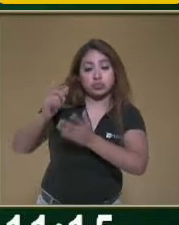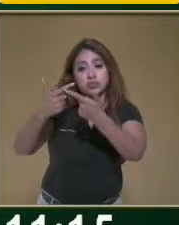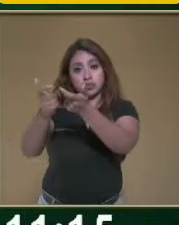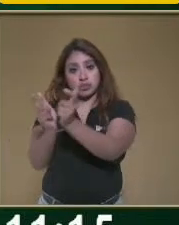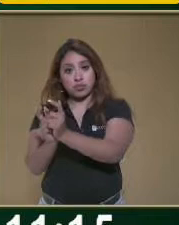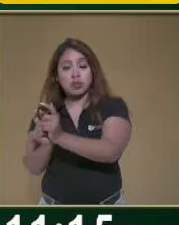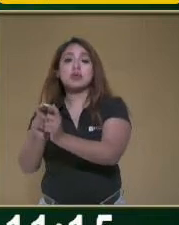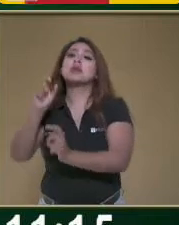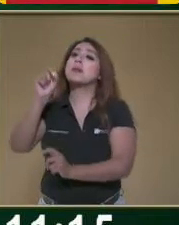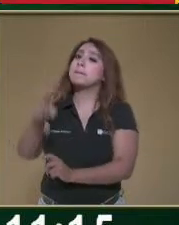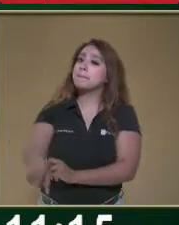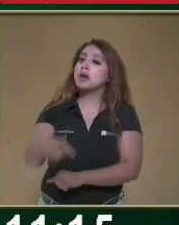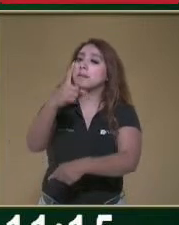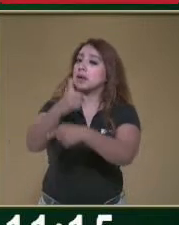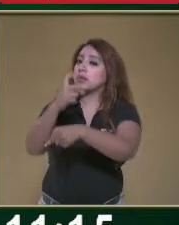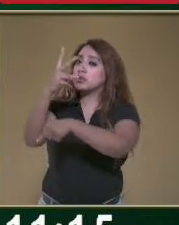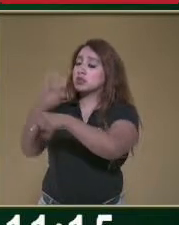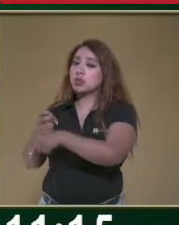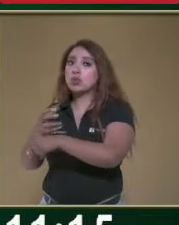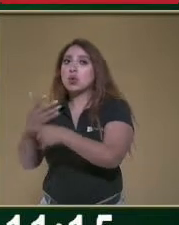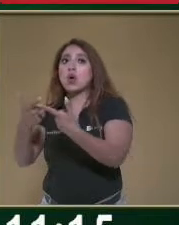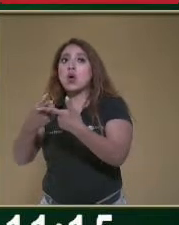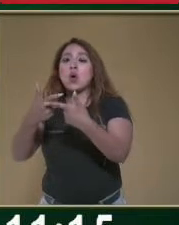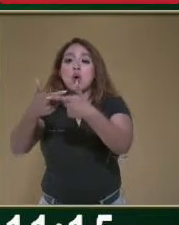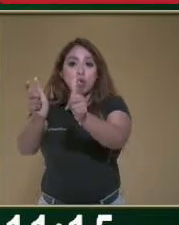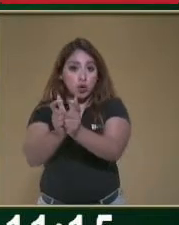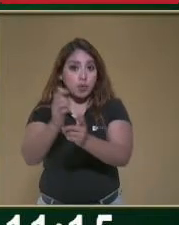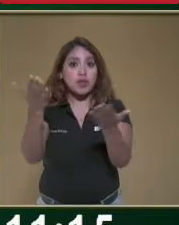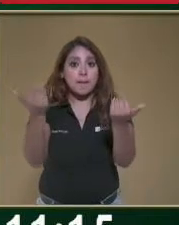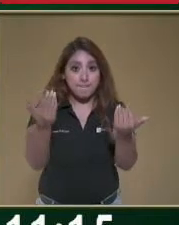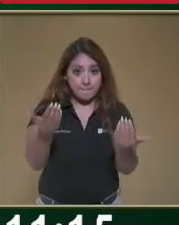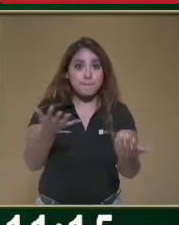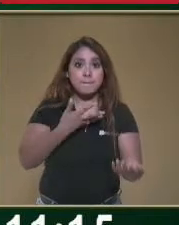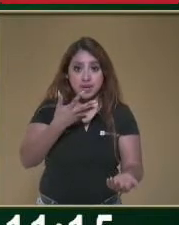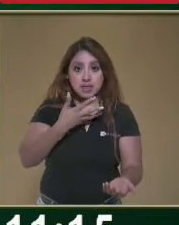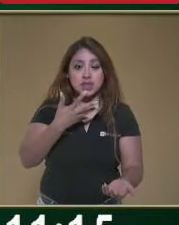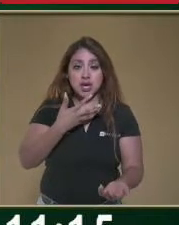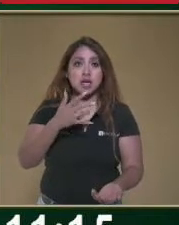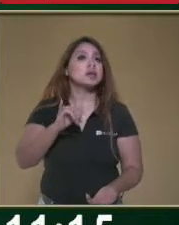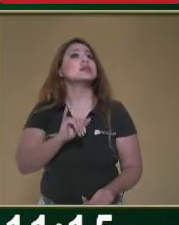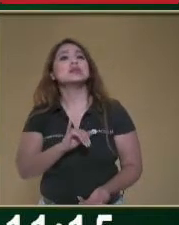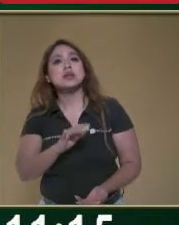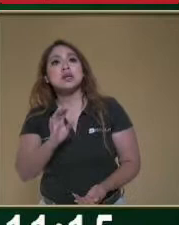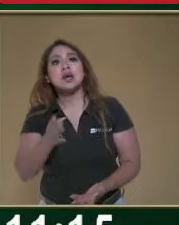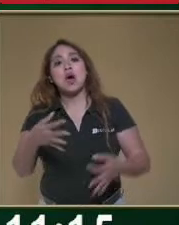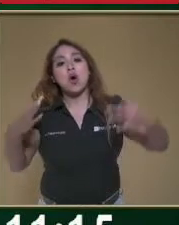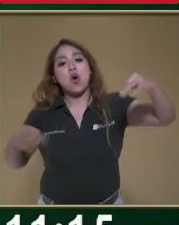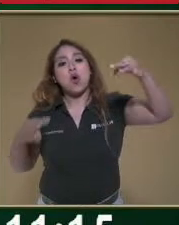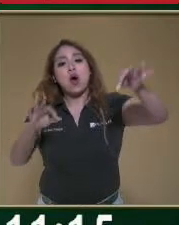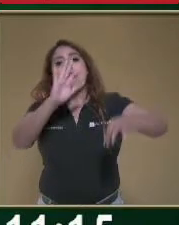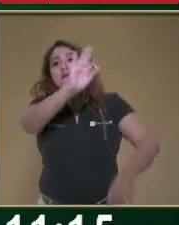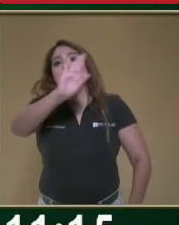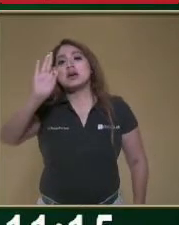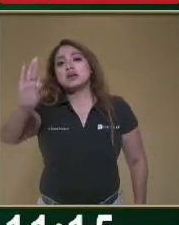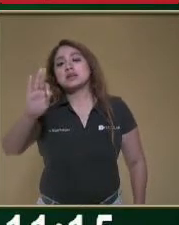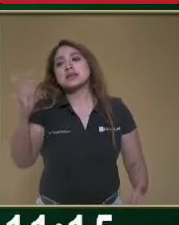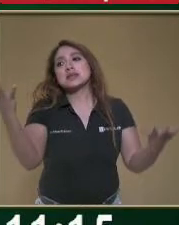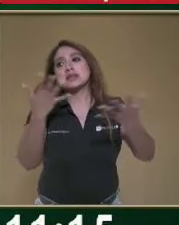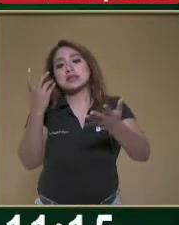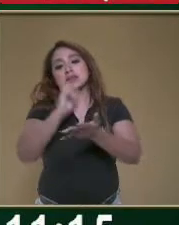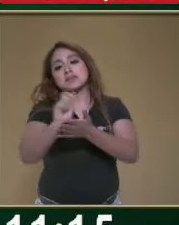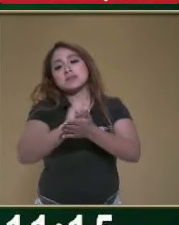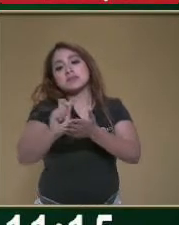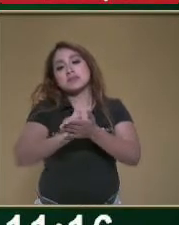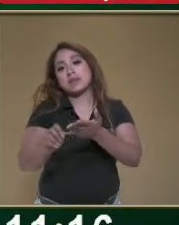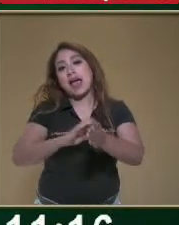grado llevan un diario de grupo, que quiere decir que en cada hoja se pone la fecha y se registra lo que le ocurrió